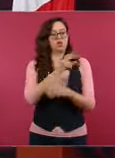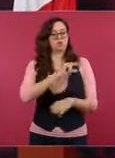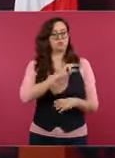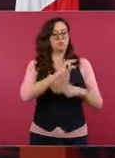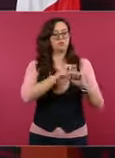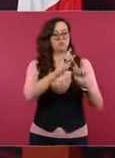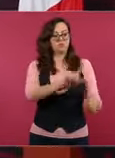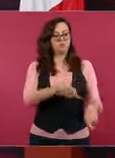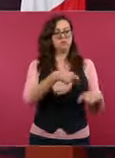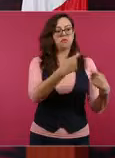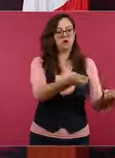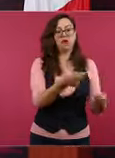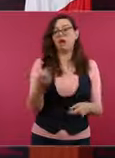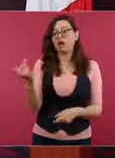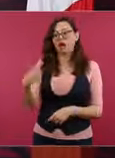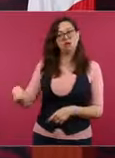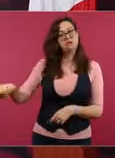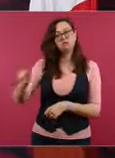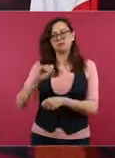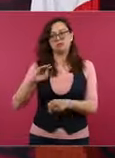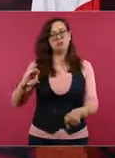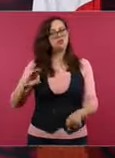Volvemos a lo mismo.